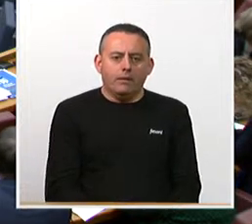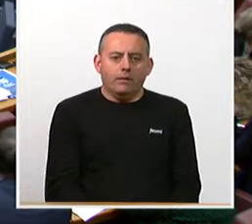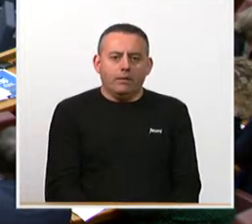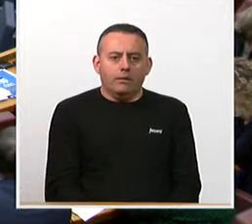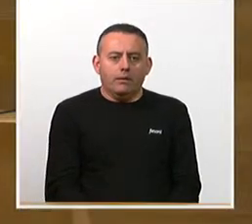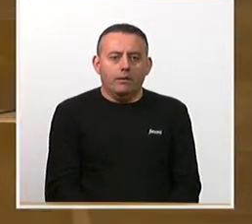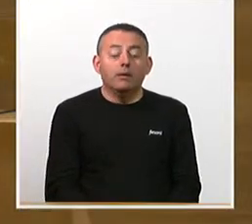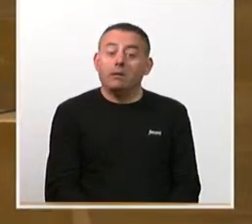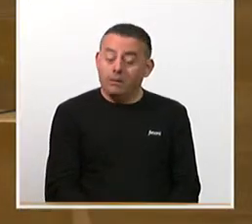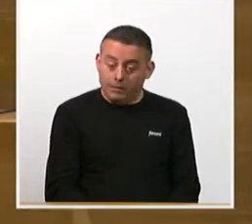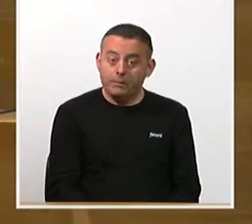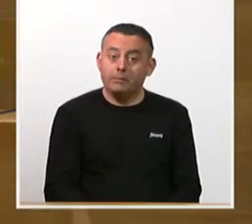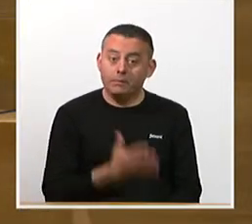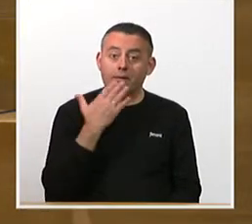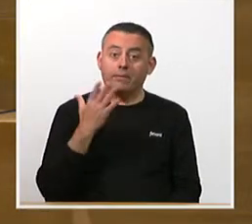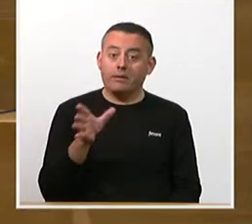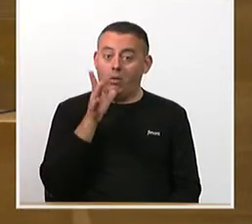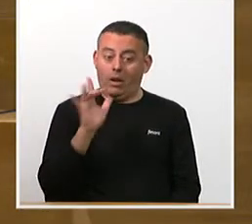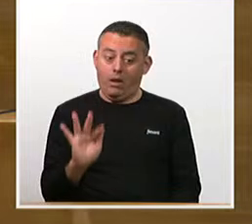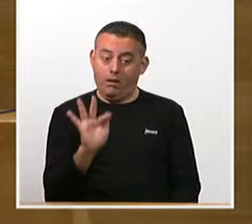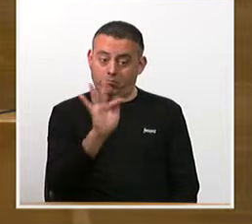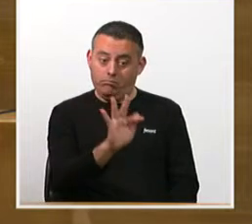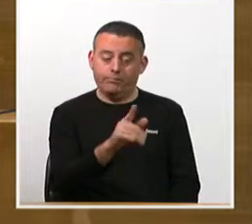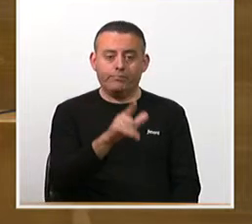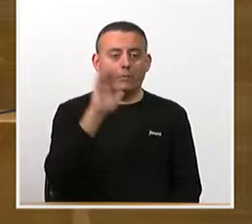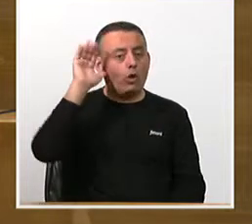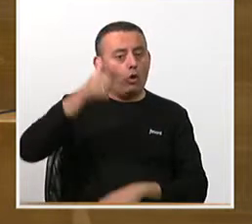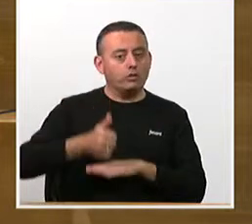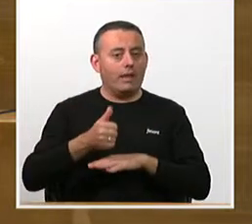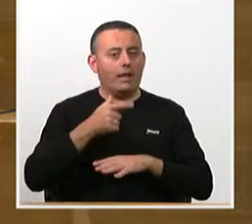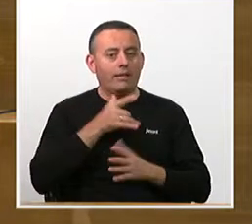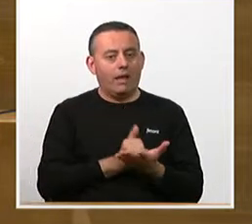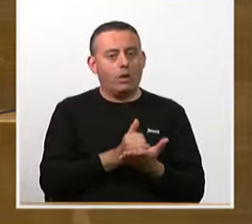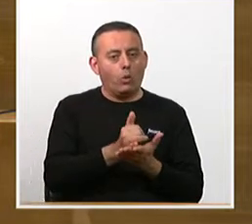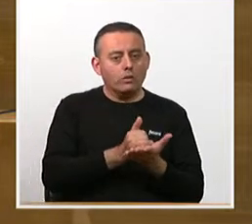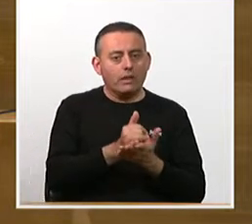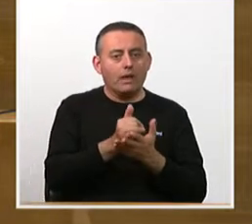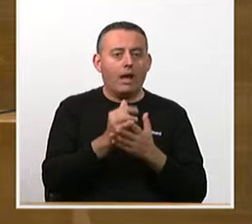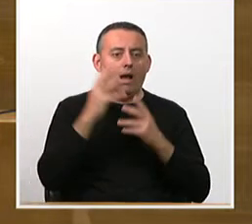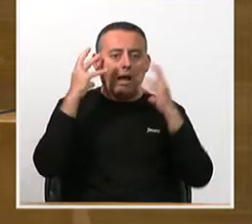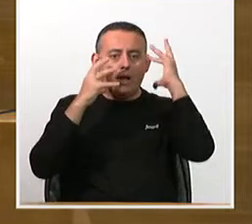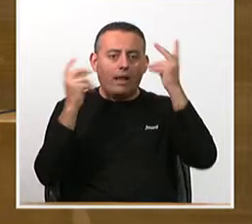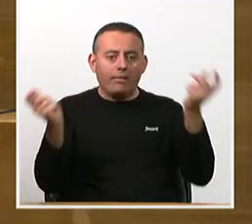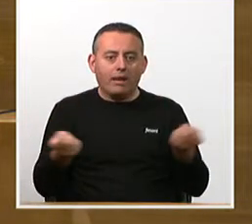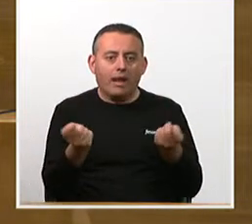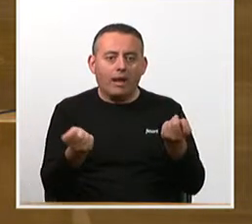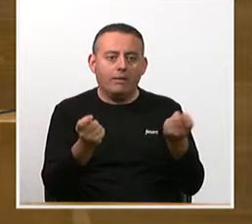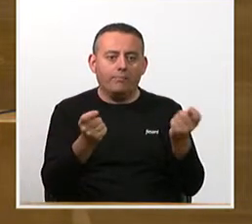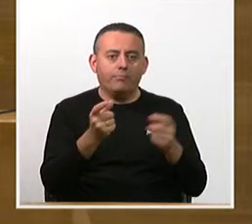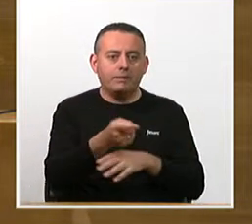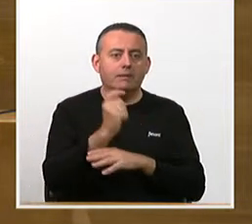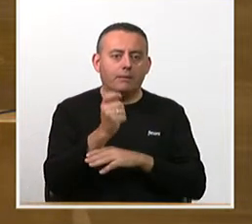Muchas gracias tiene la palabra el honorable conseller de agricultura ganadería y